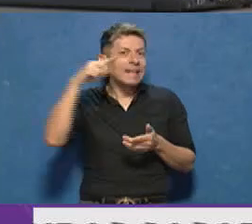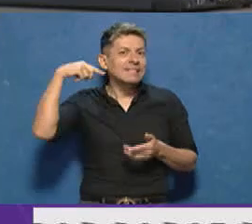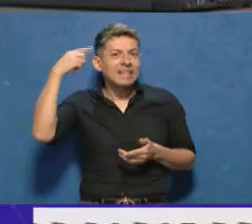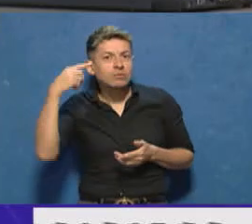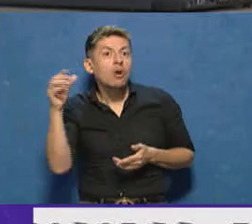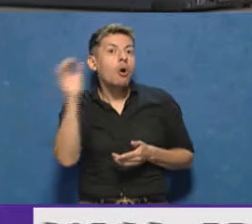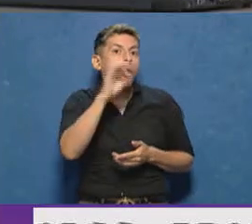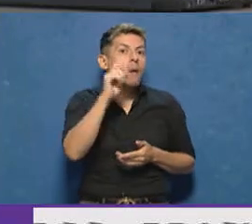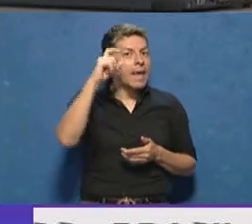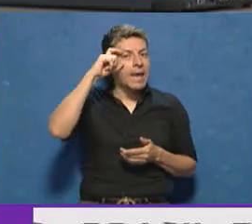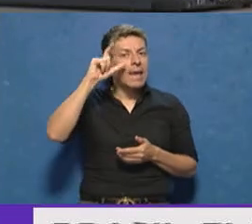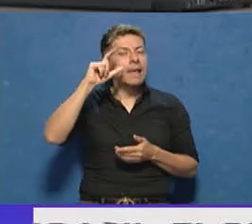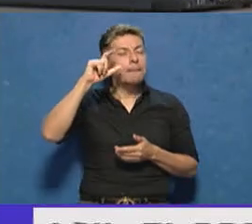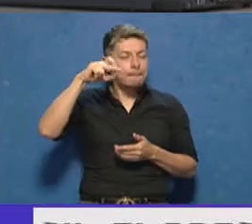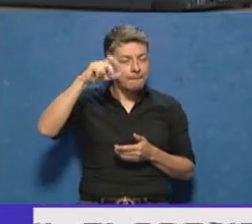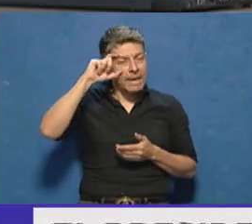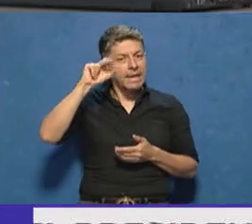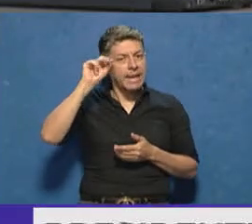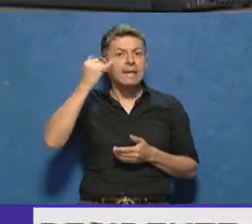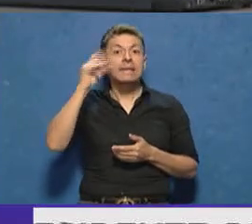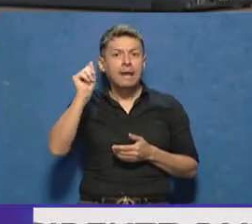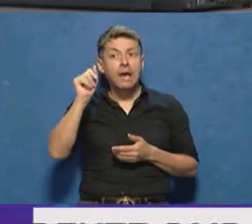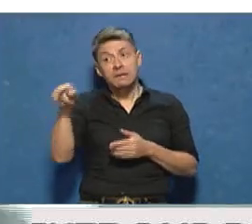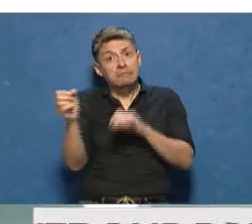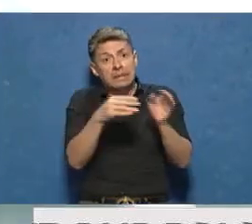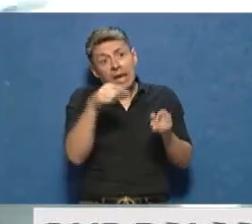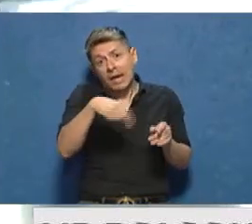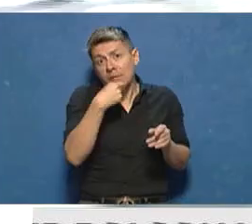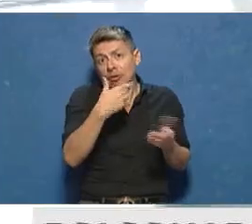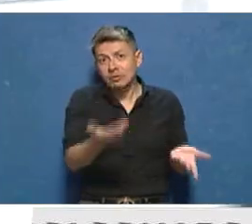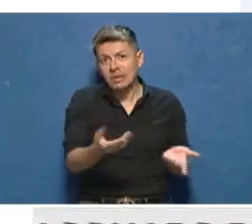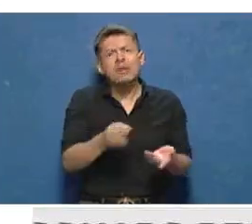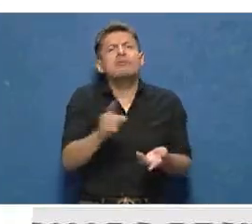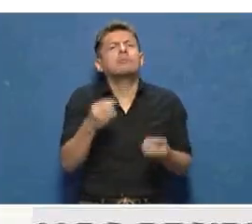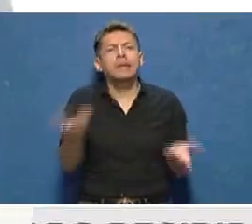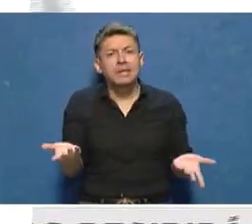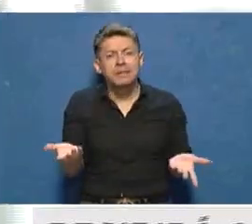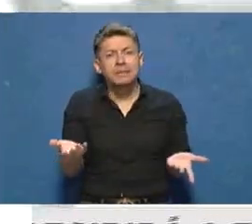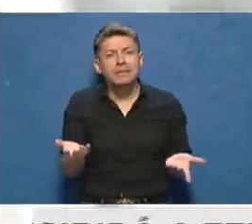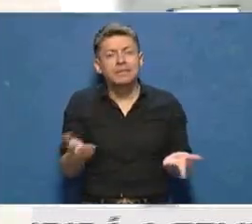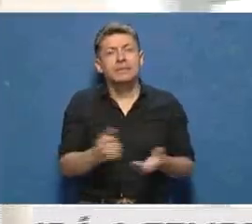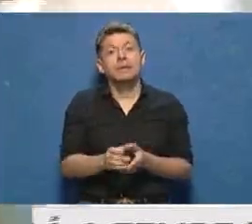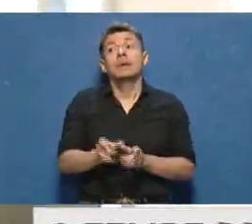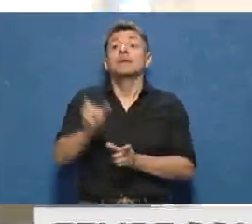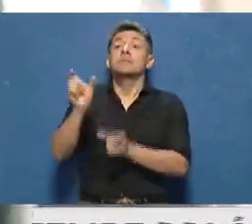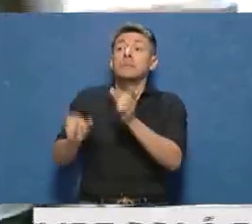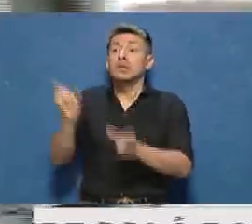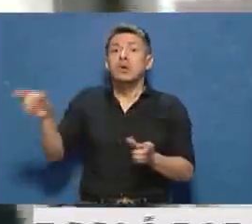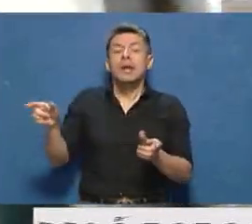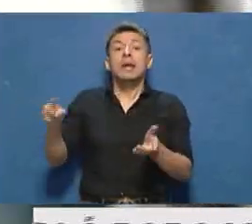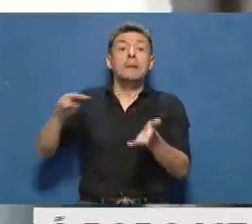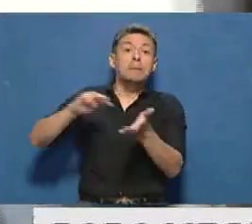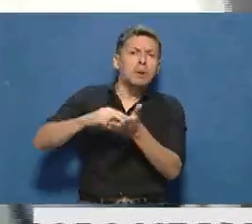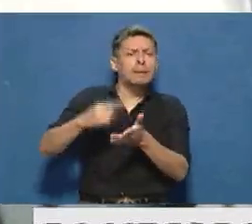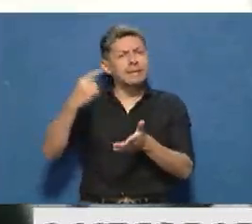Pereira, que son aquellos lugares donde habitualmente en nuestra provincia suelen ser trasladados las personas que